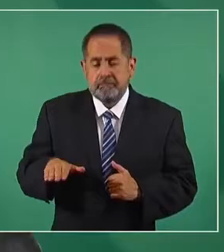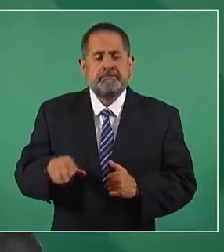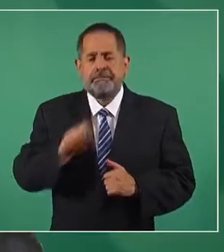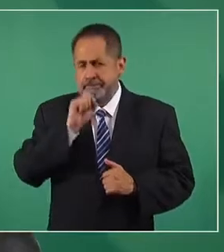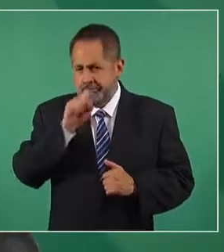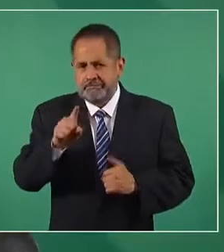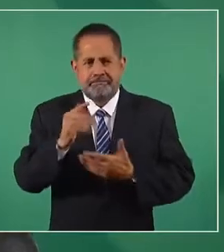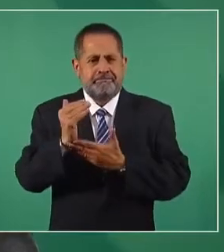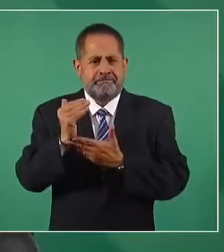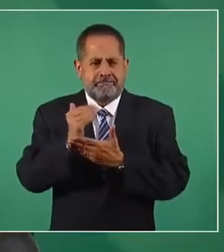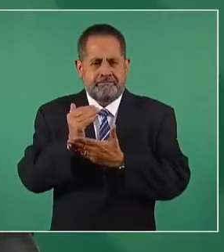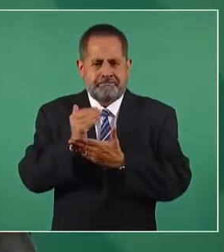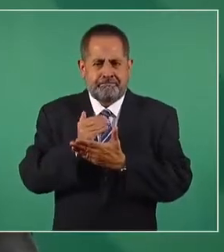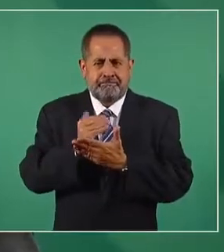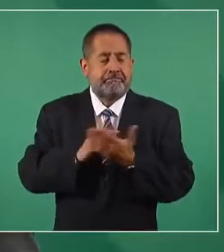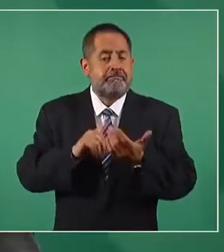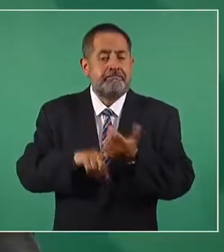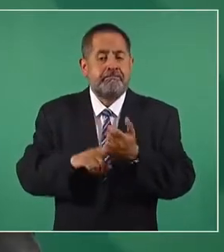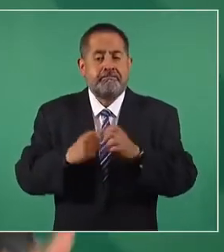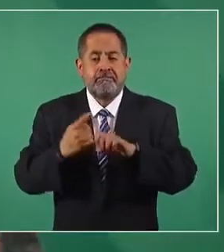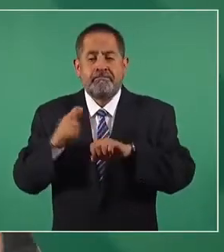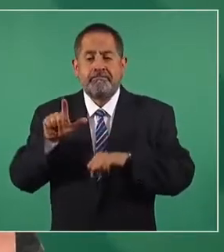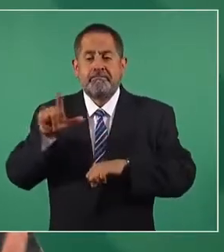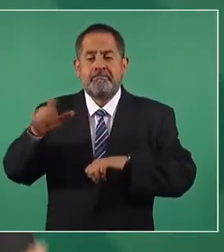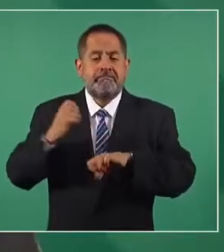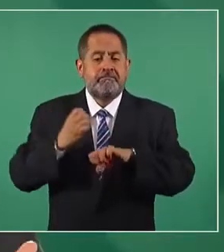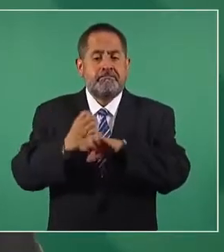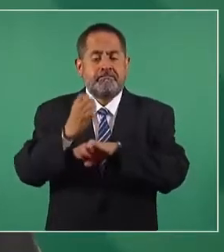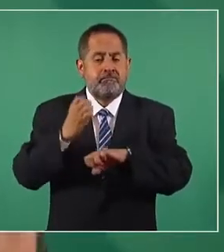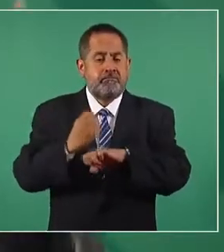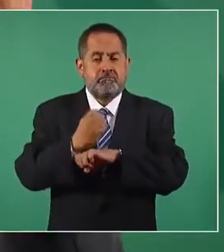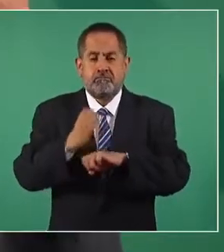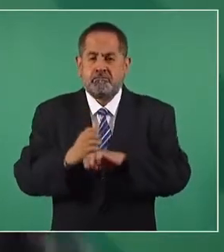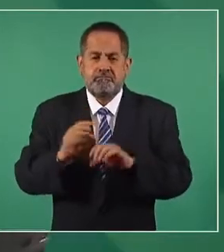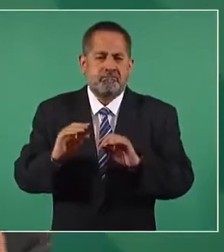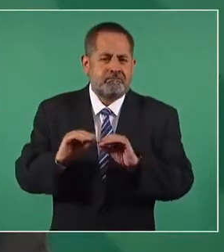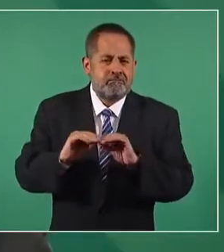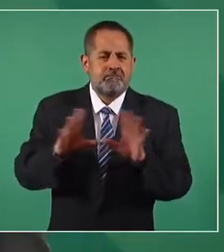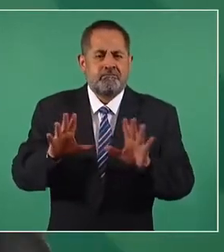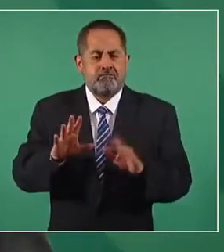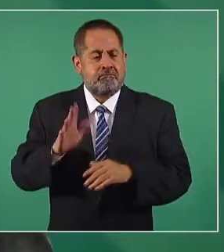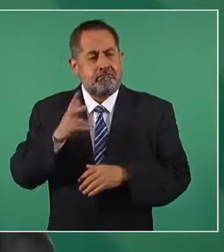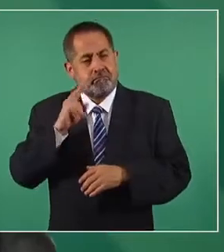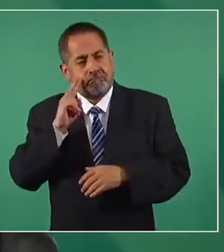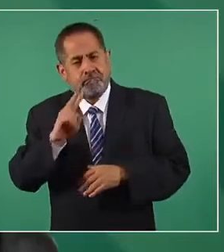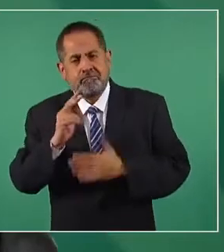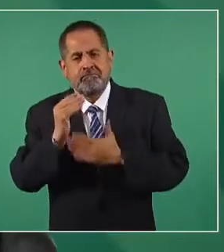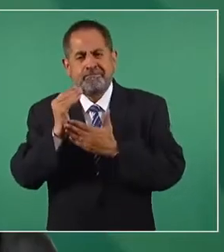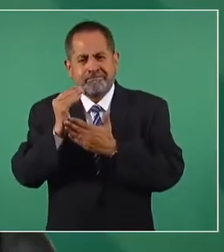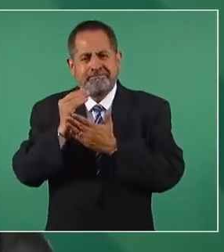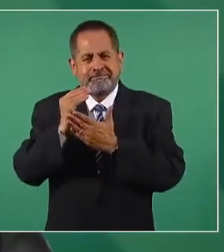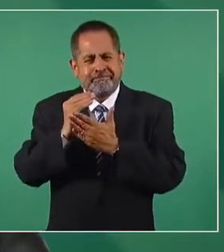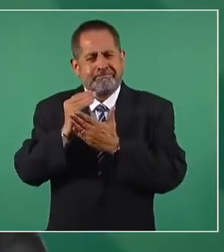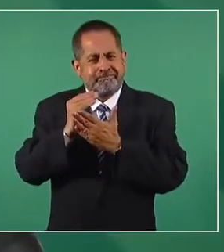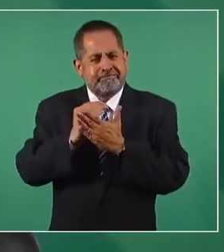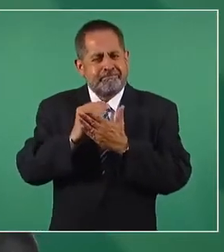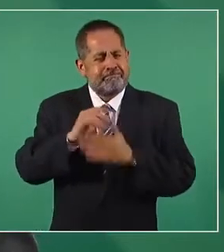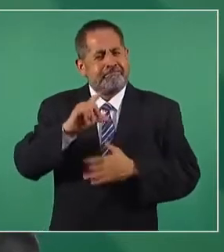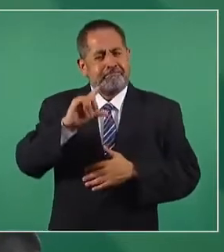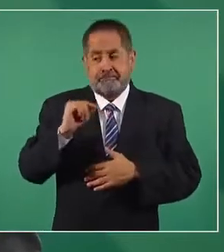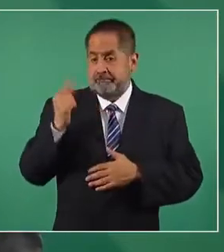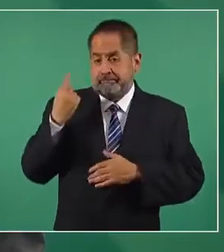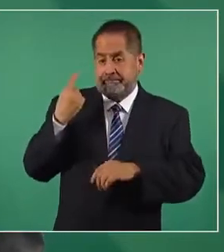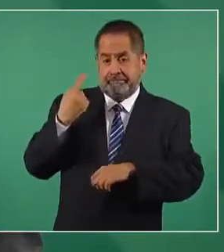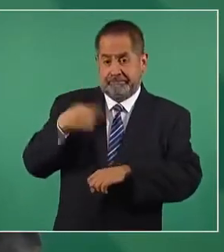reducción. 17 entidades federativas tienen una clara tendencia de reducción de la epidemia a partir de esta